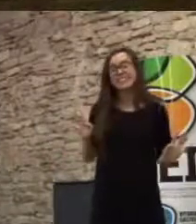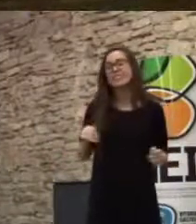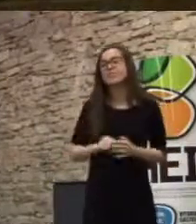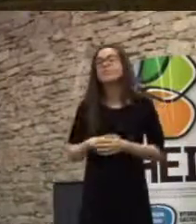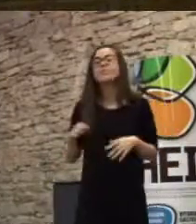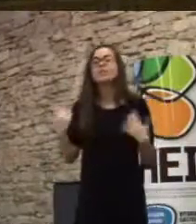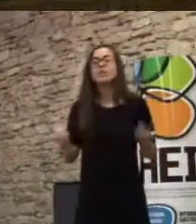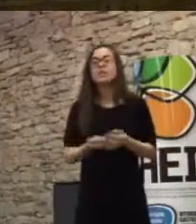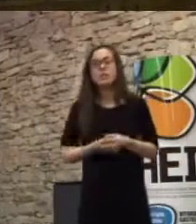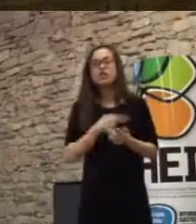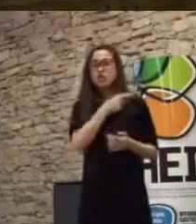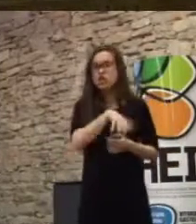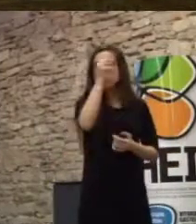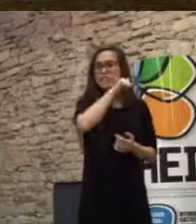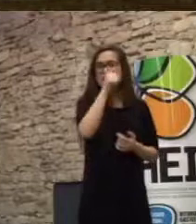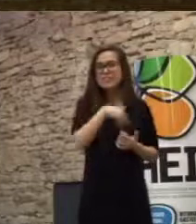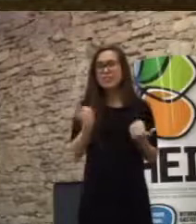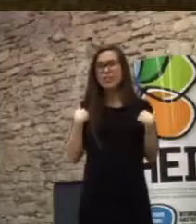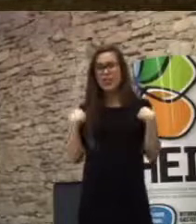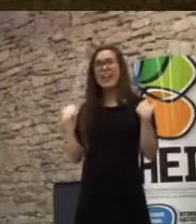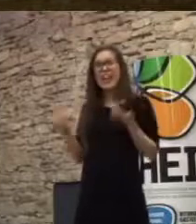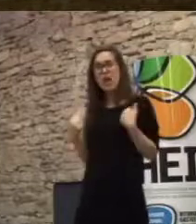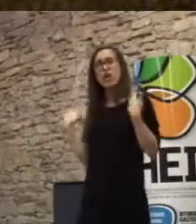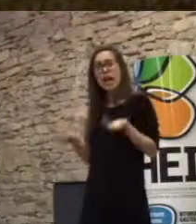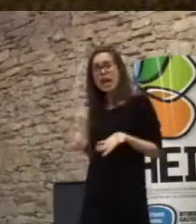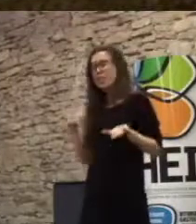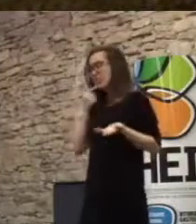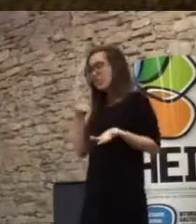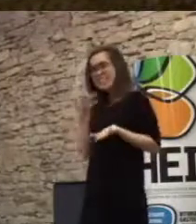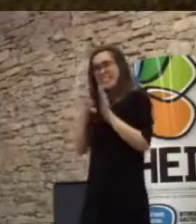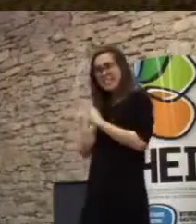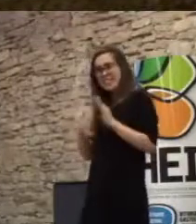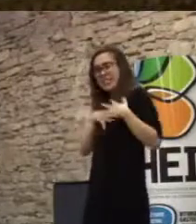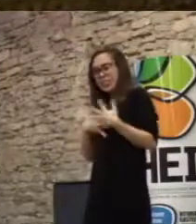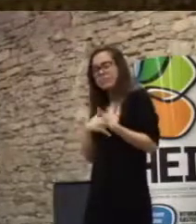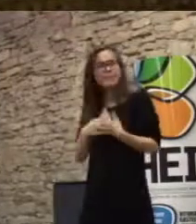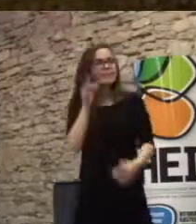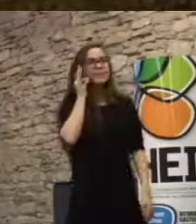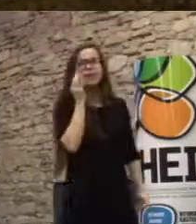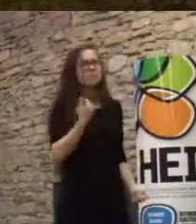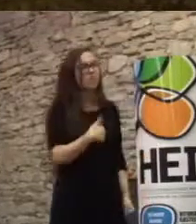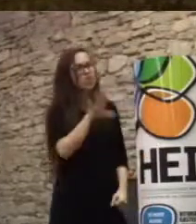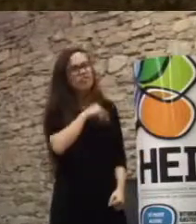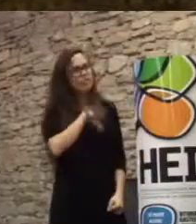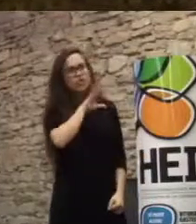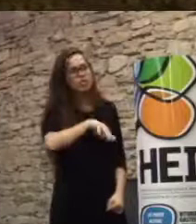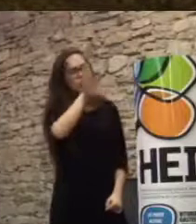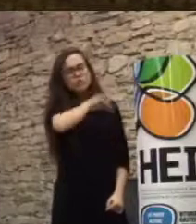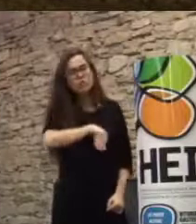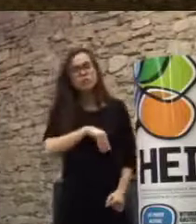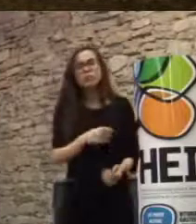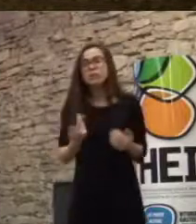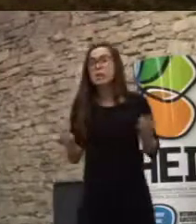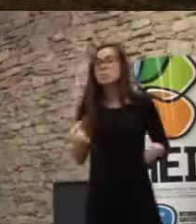te quiero te quiero te quiero ella que está diciendo no me entero no me entero no me entero porque ya